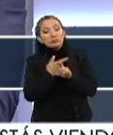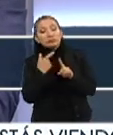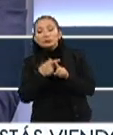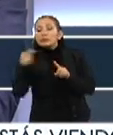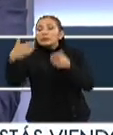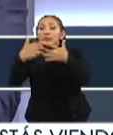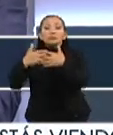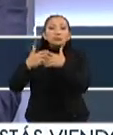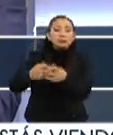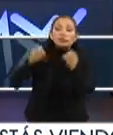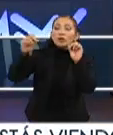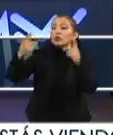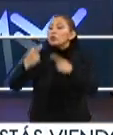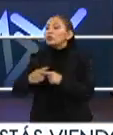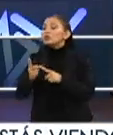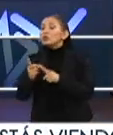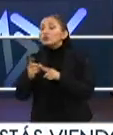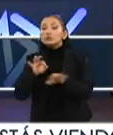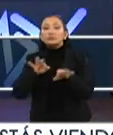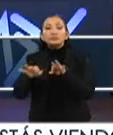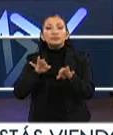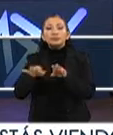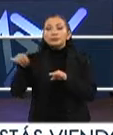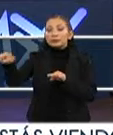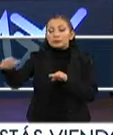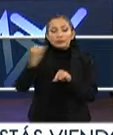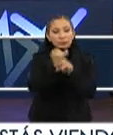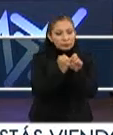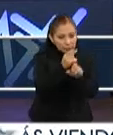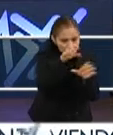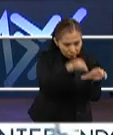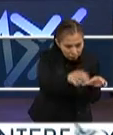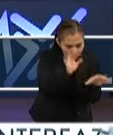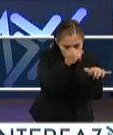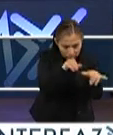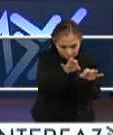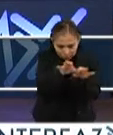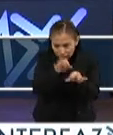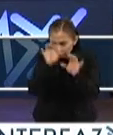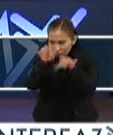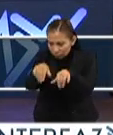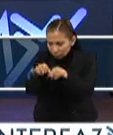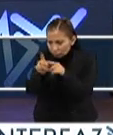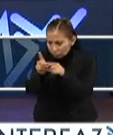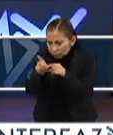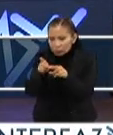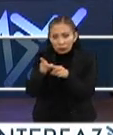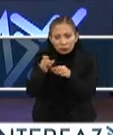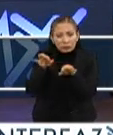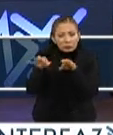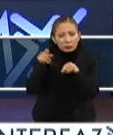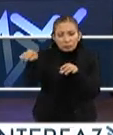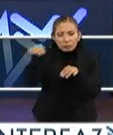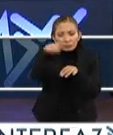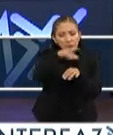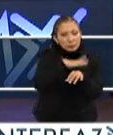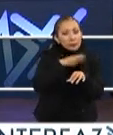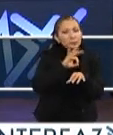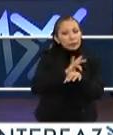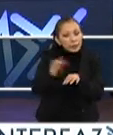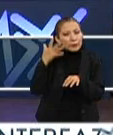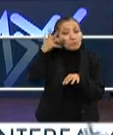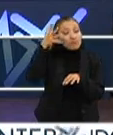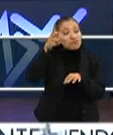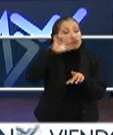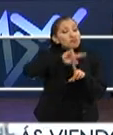empleadores, se encuentra digamos la academia, la investigación, un montón de actores que están involucrados a